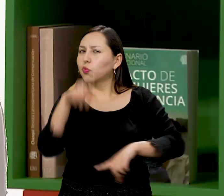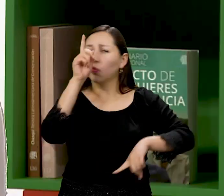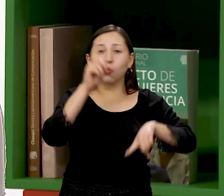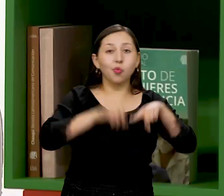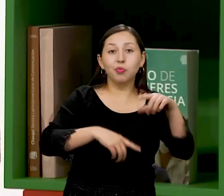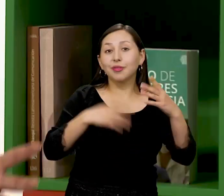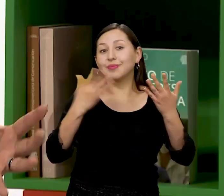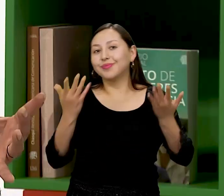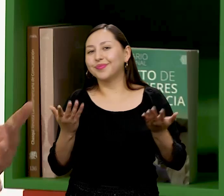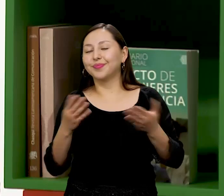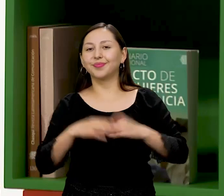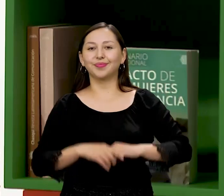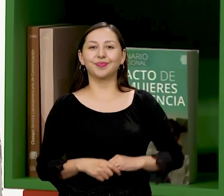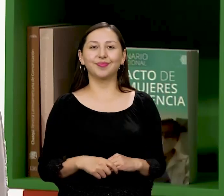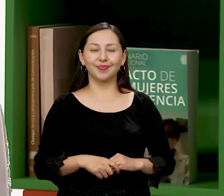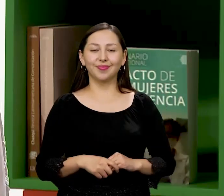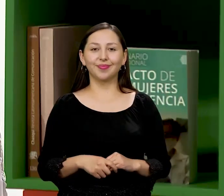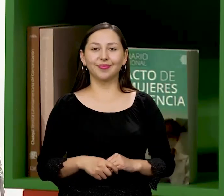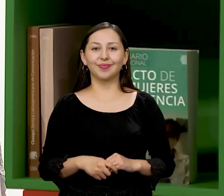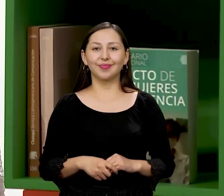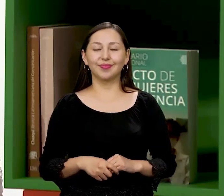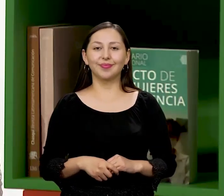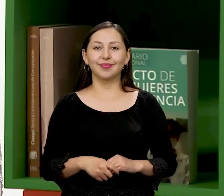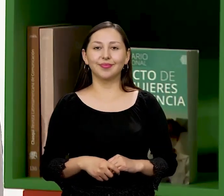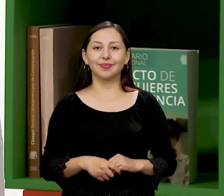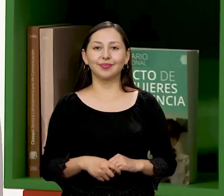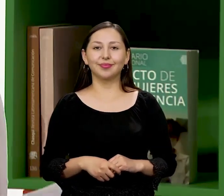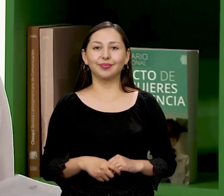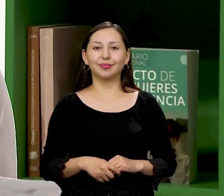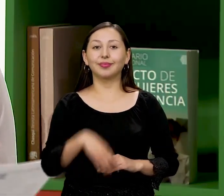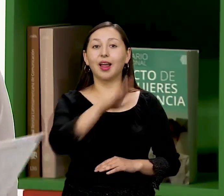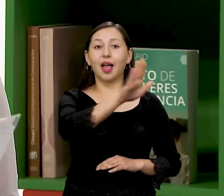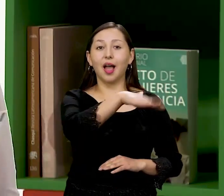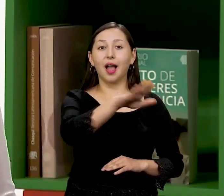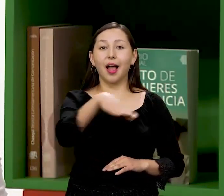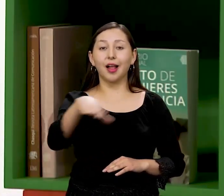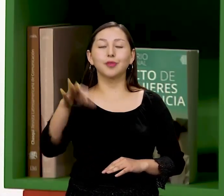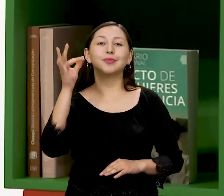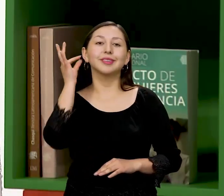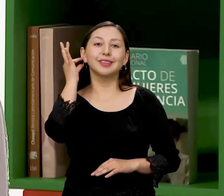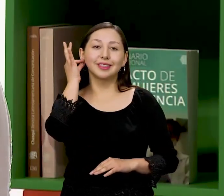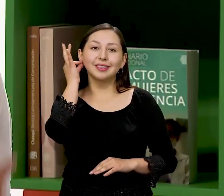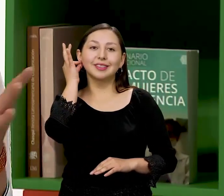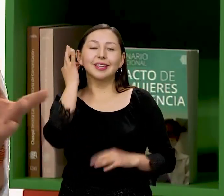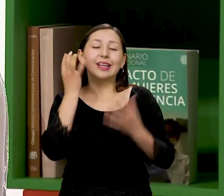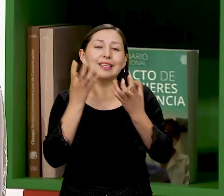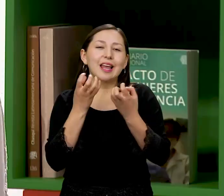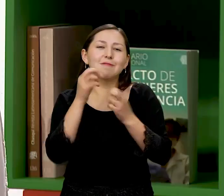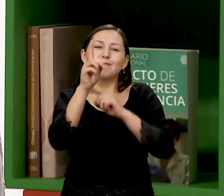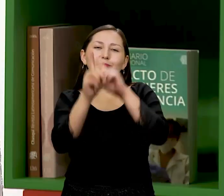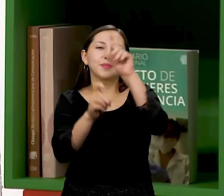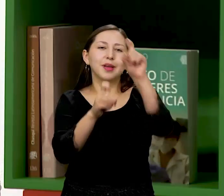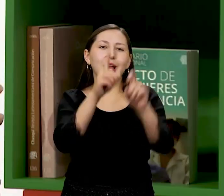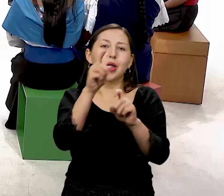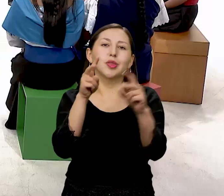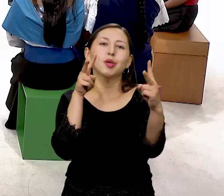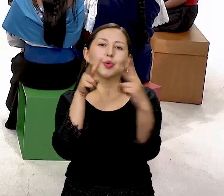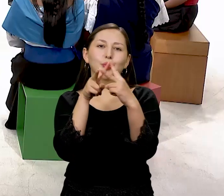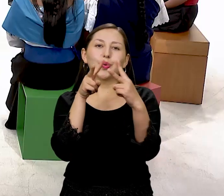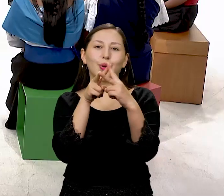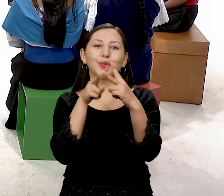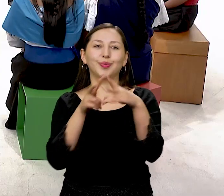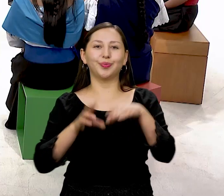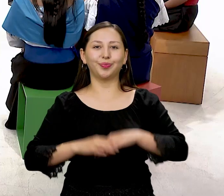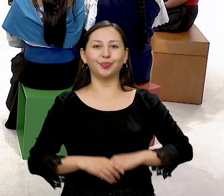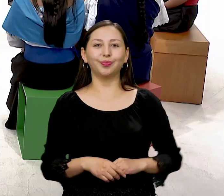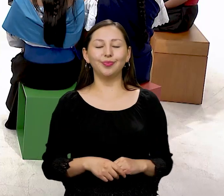Qué interesante, y creo que surgen varias inquietudes con el trabajo que están realizando, y queremos darle espacio también para que